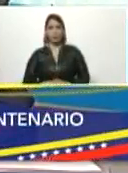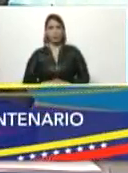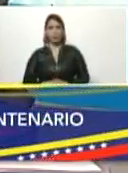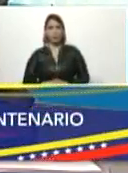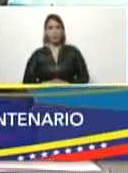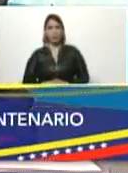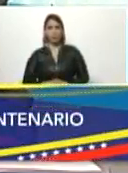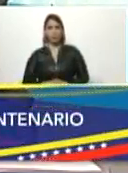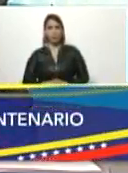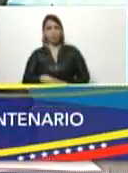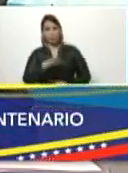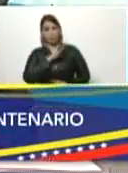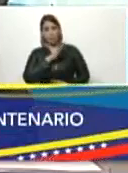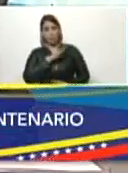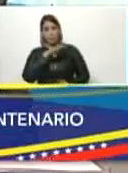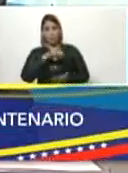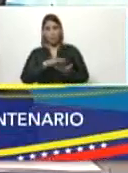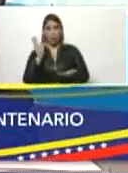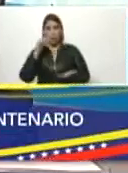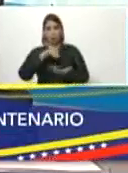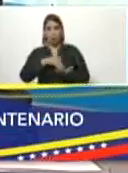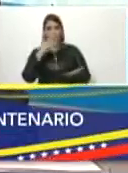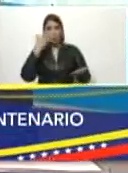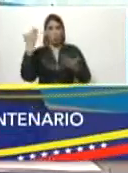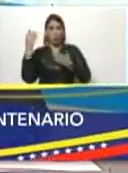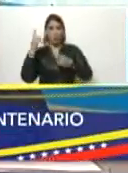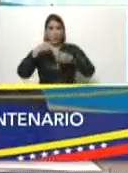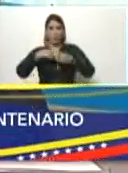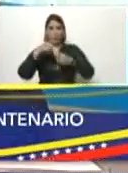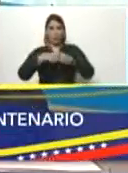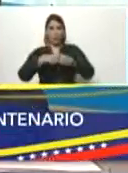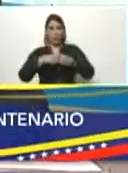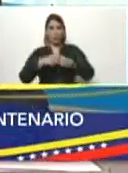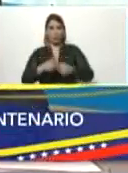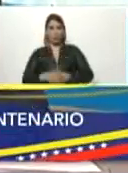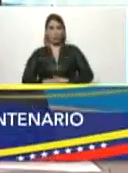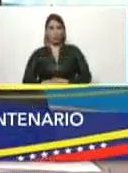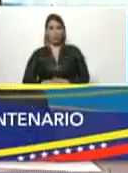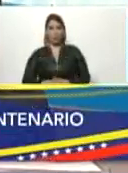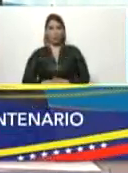y Patrimonio del Estado Aragua, miembro de la Red Nacional de la Historia.